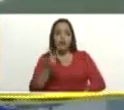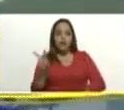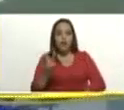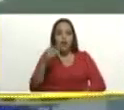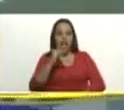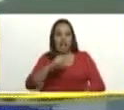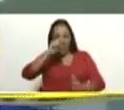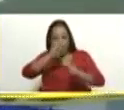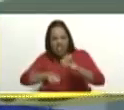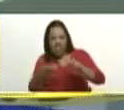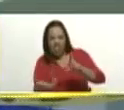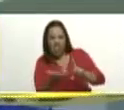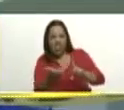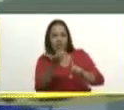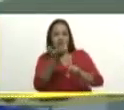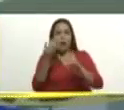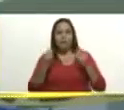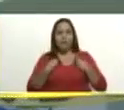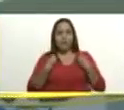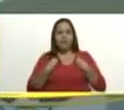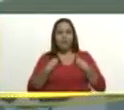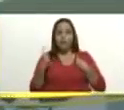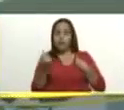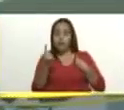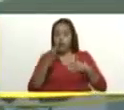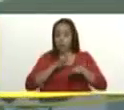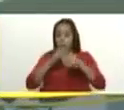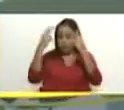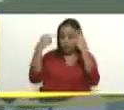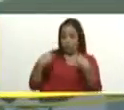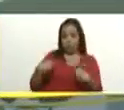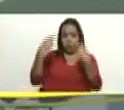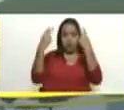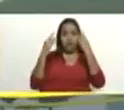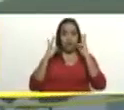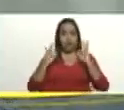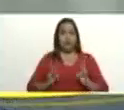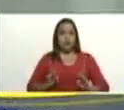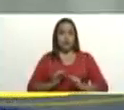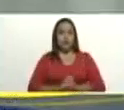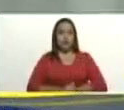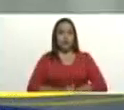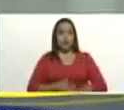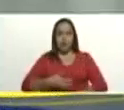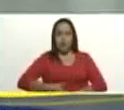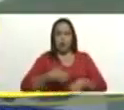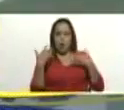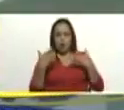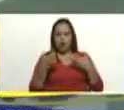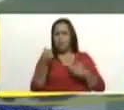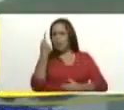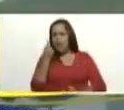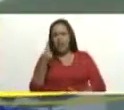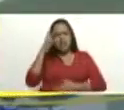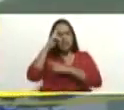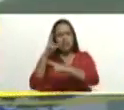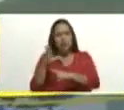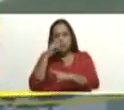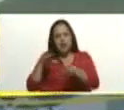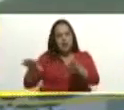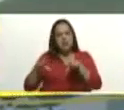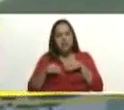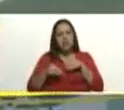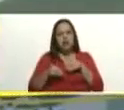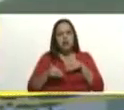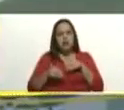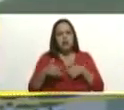fueron incendiados vivos solo por su apariencia física, por el odio, por la intolerancia, por el deseo de